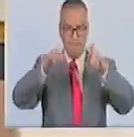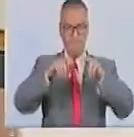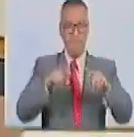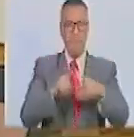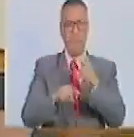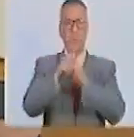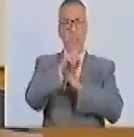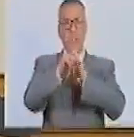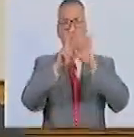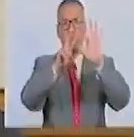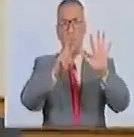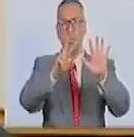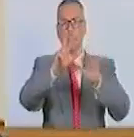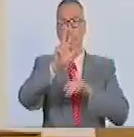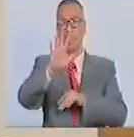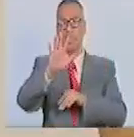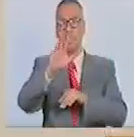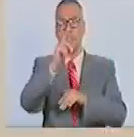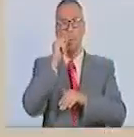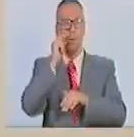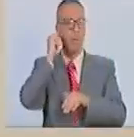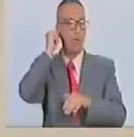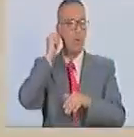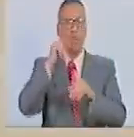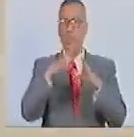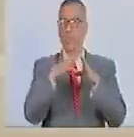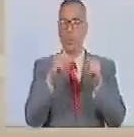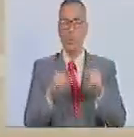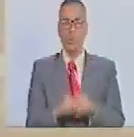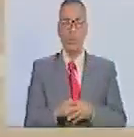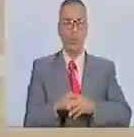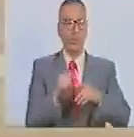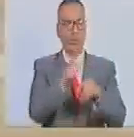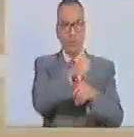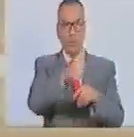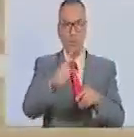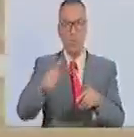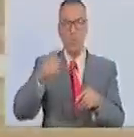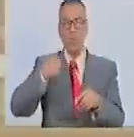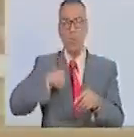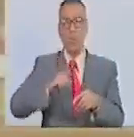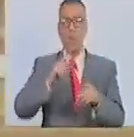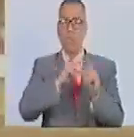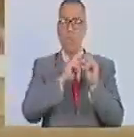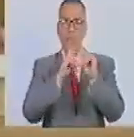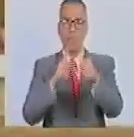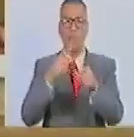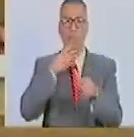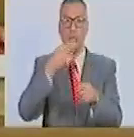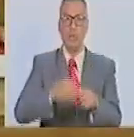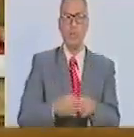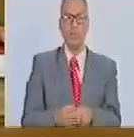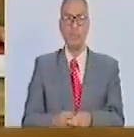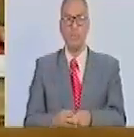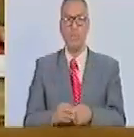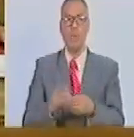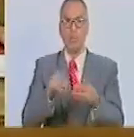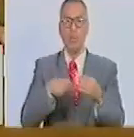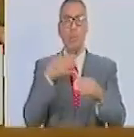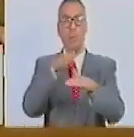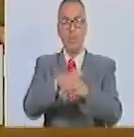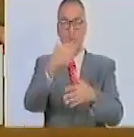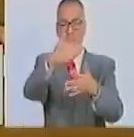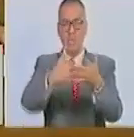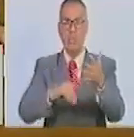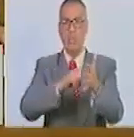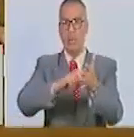esos 175 ciudadanos y ciudadanas, todos ellos tienen el mérito suficiente para estar en esta